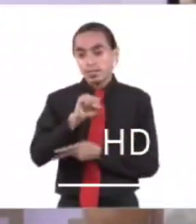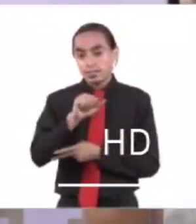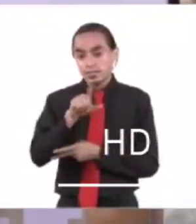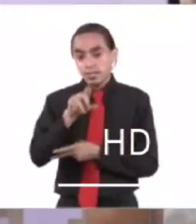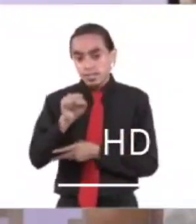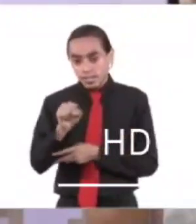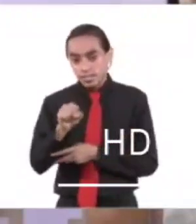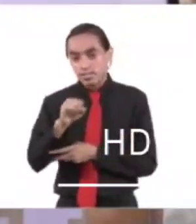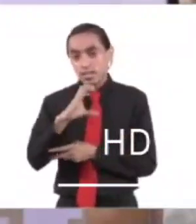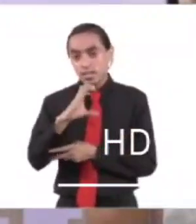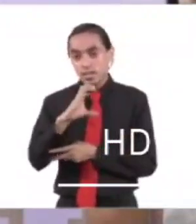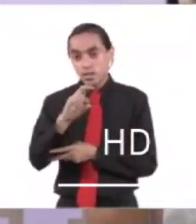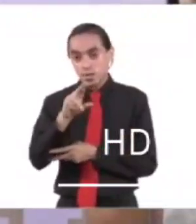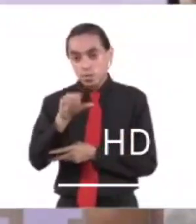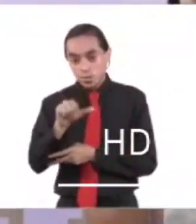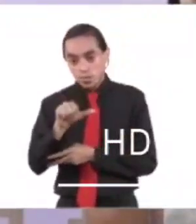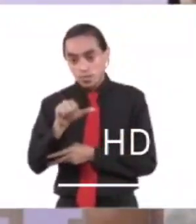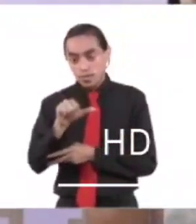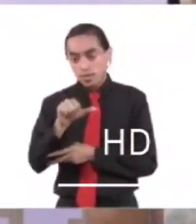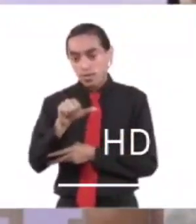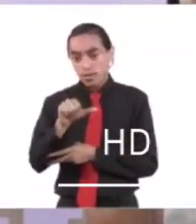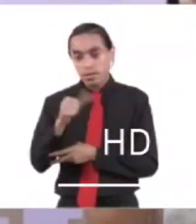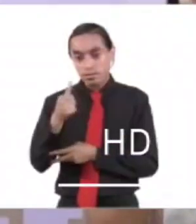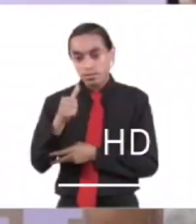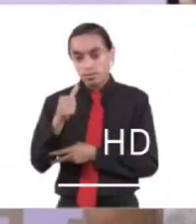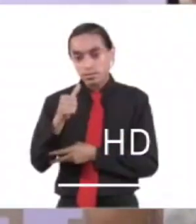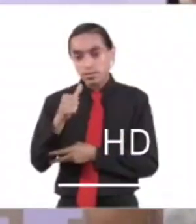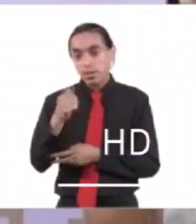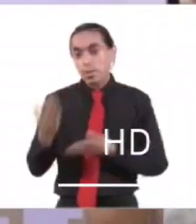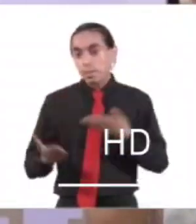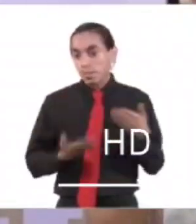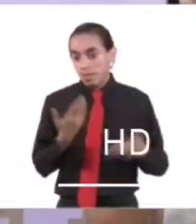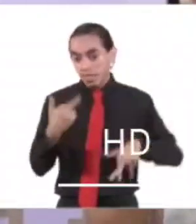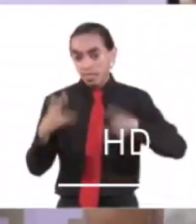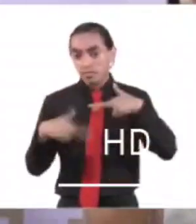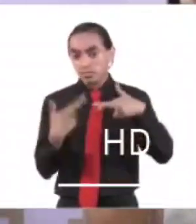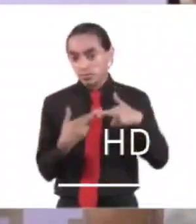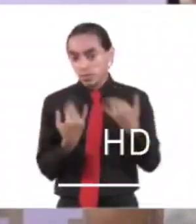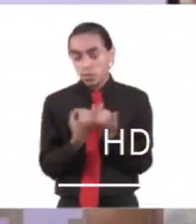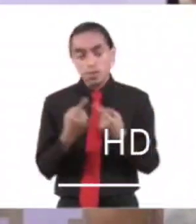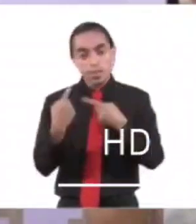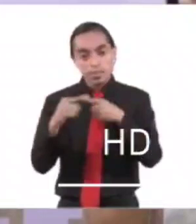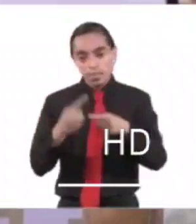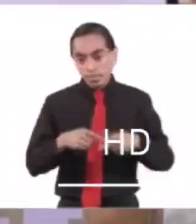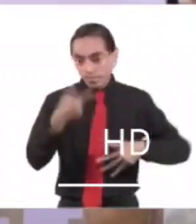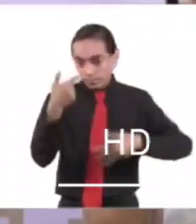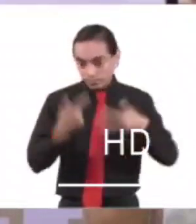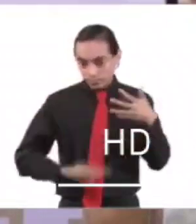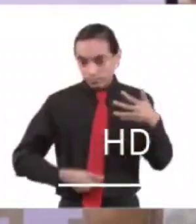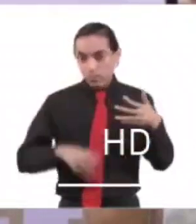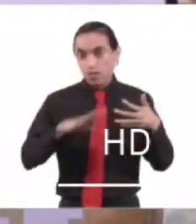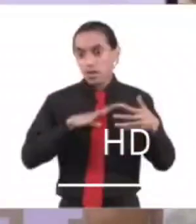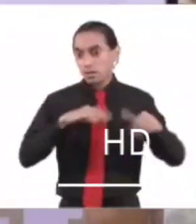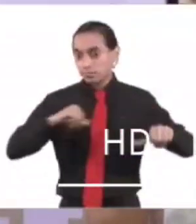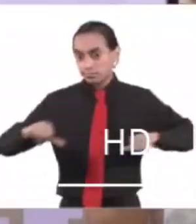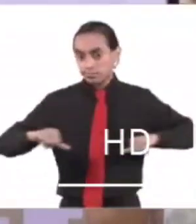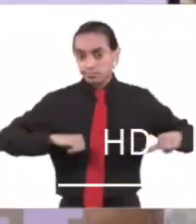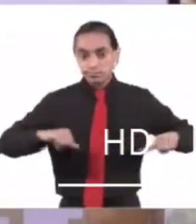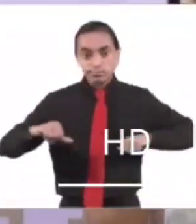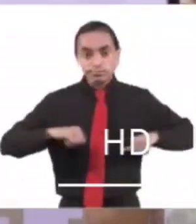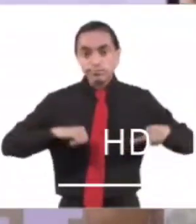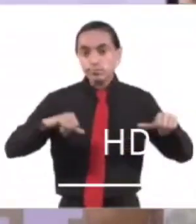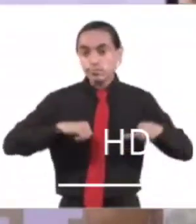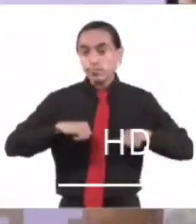cumbia, por el son, por los bailes regionales, por un sinfín de actividades. Y no se diga de